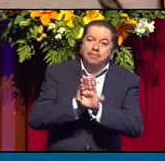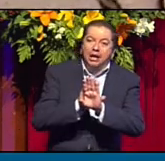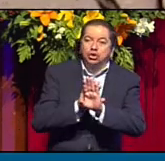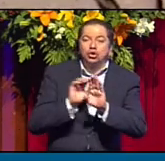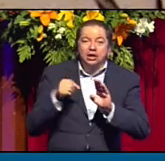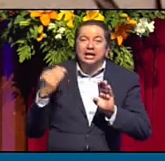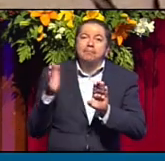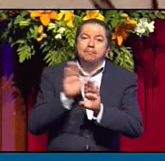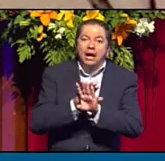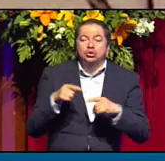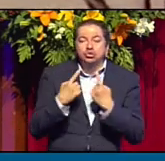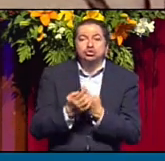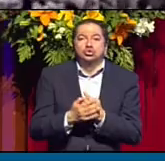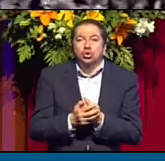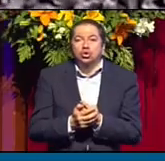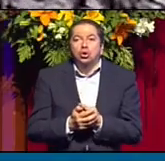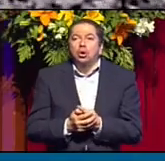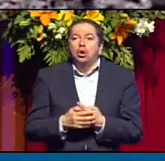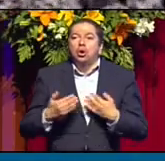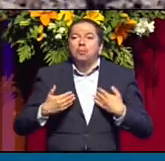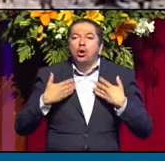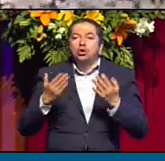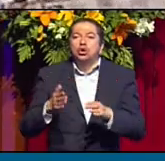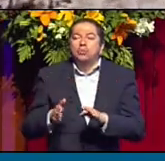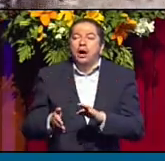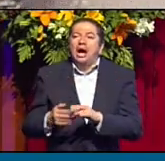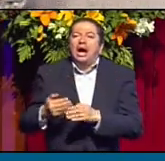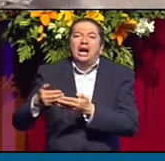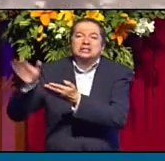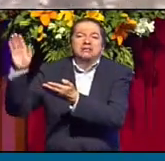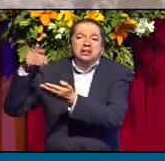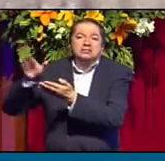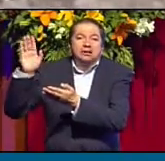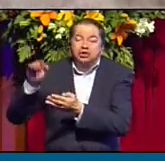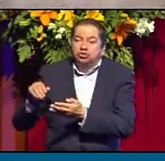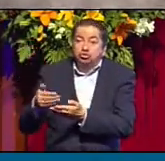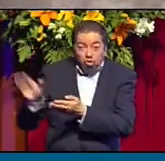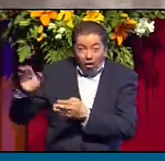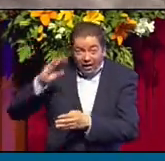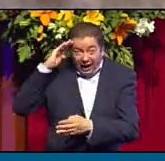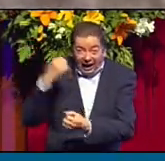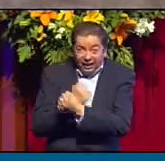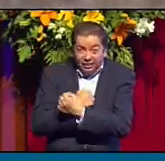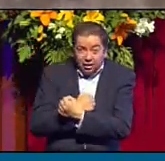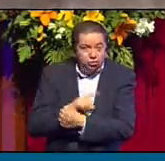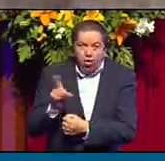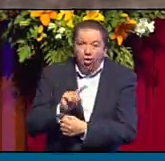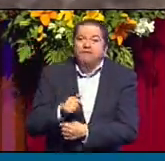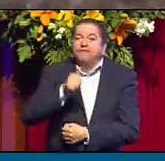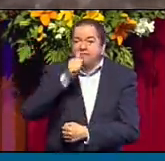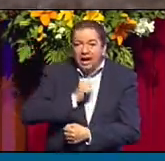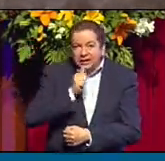las podemos despotenciar y mandar los carabineros porque nos sobran, porque no nos sobran, porque nos faltan.